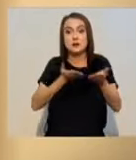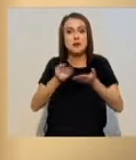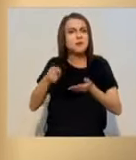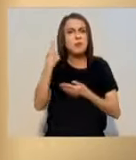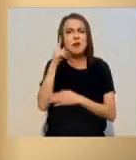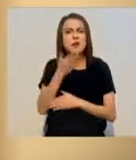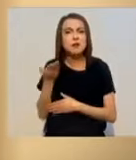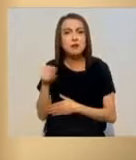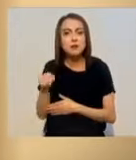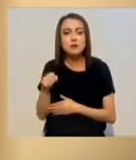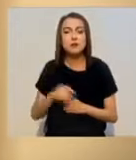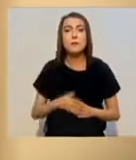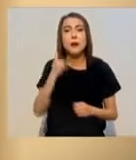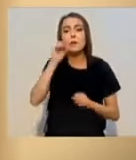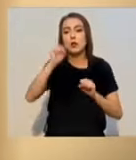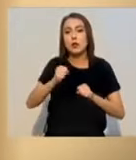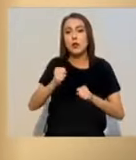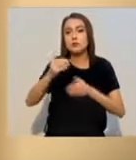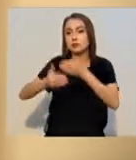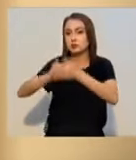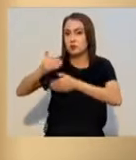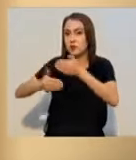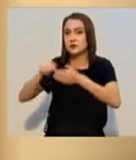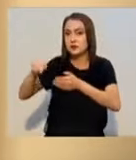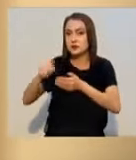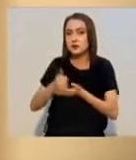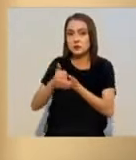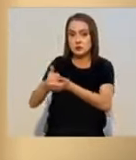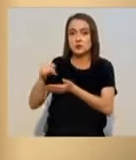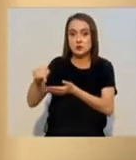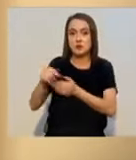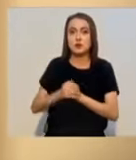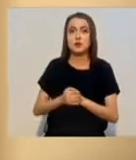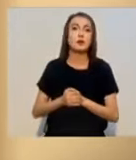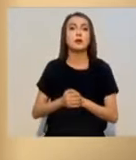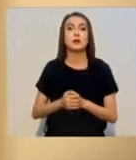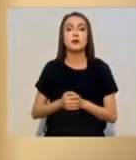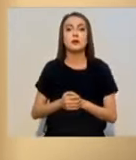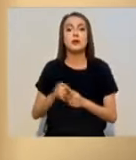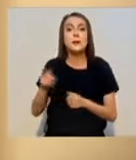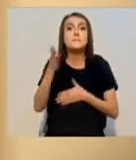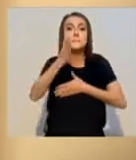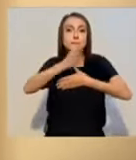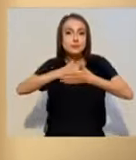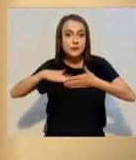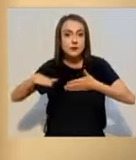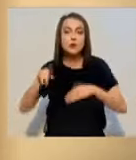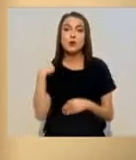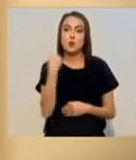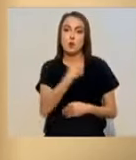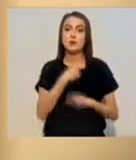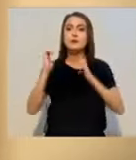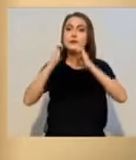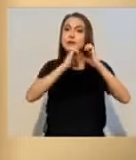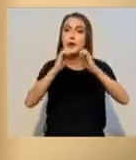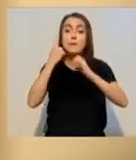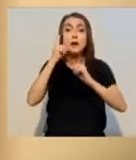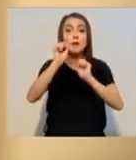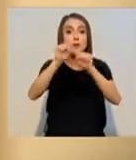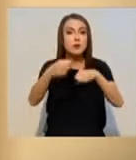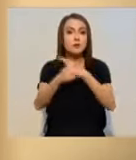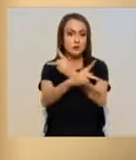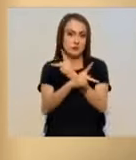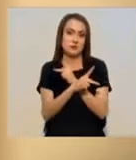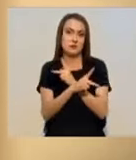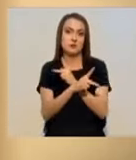servirán para alimentar el proceso que está llevando el Instituto Clodomiro Picado, que es parte de nuestra estrategia para